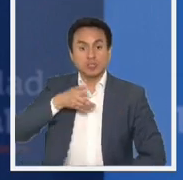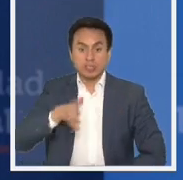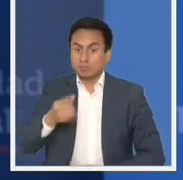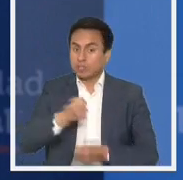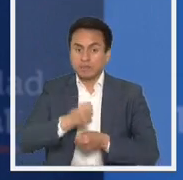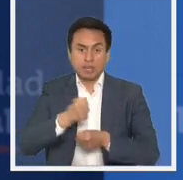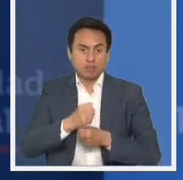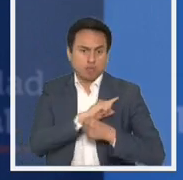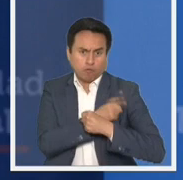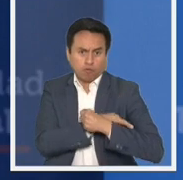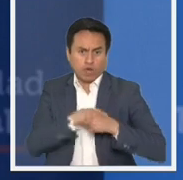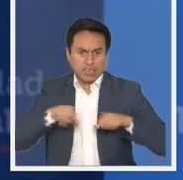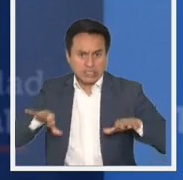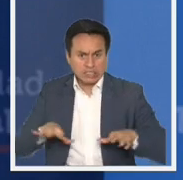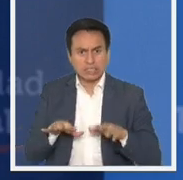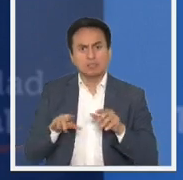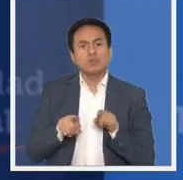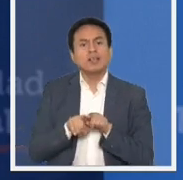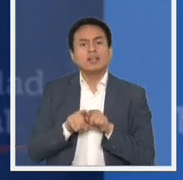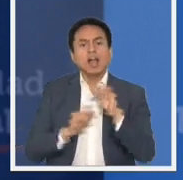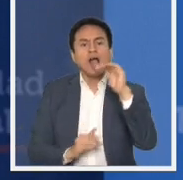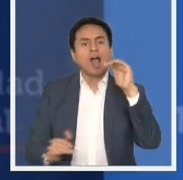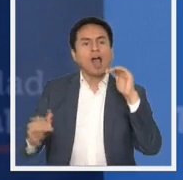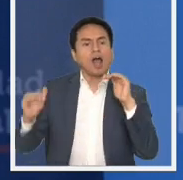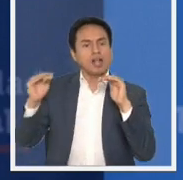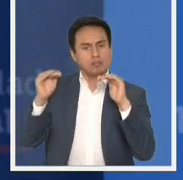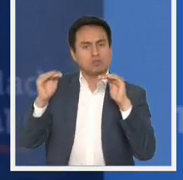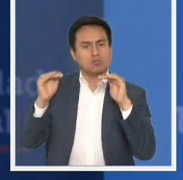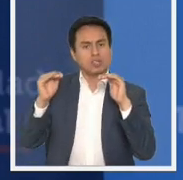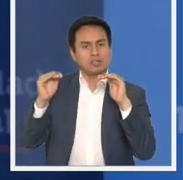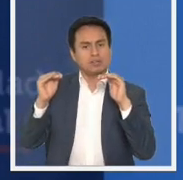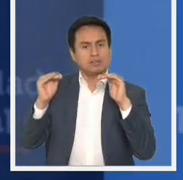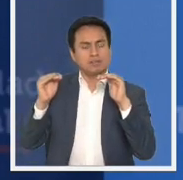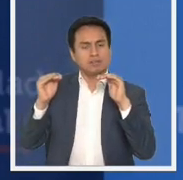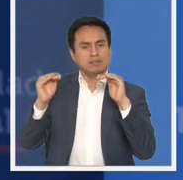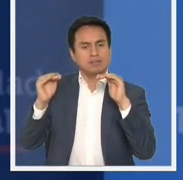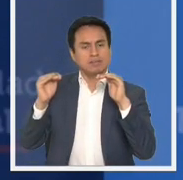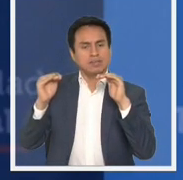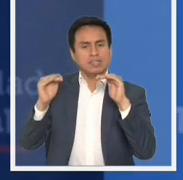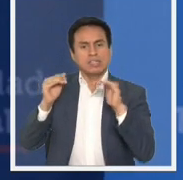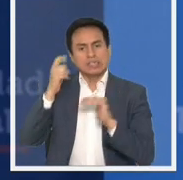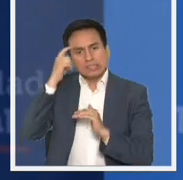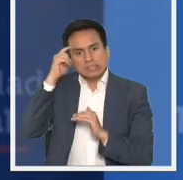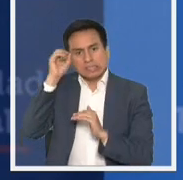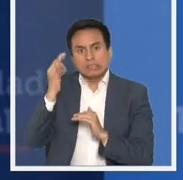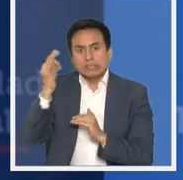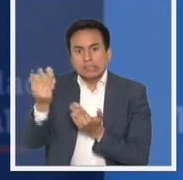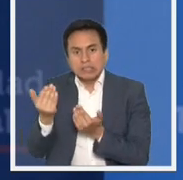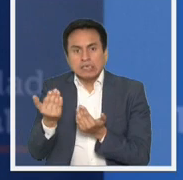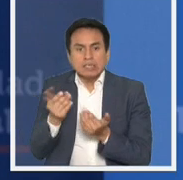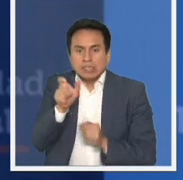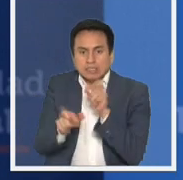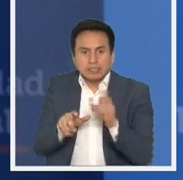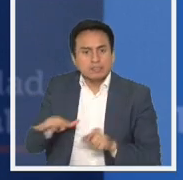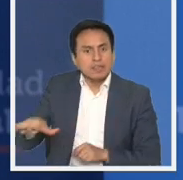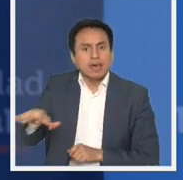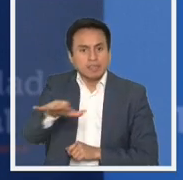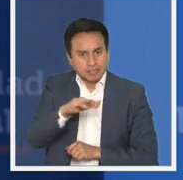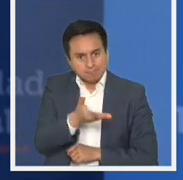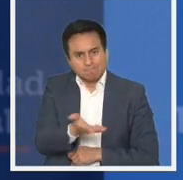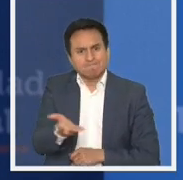seguir trabajando con mucha fuerza para estar a la altura de sus expectativas de sus necesidades